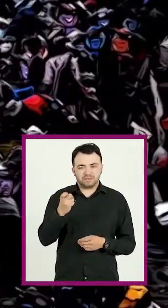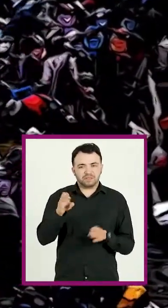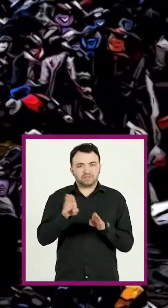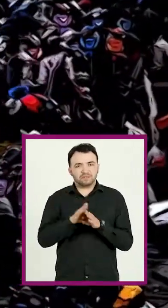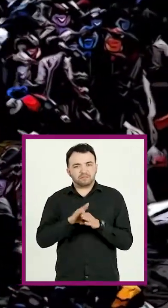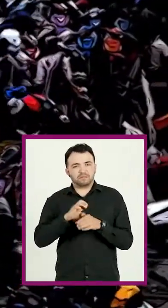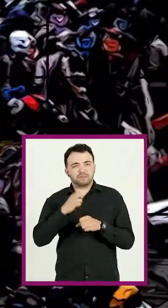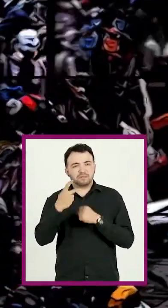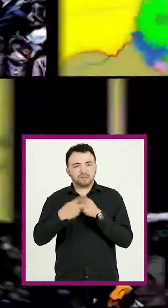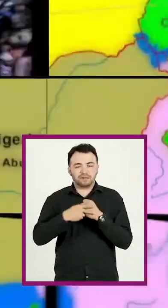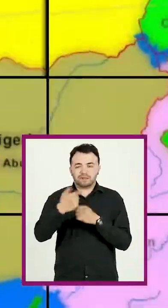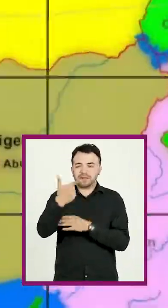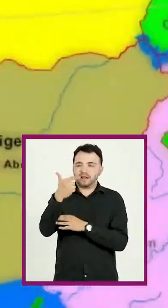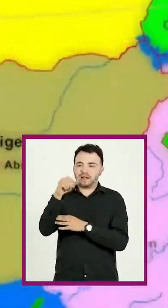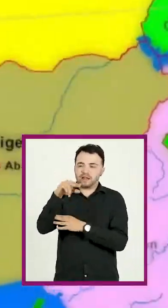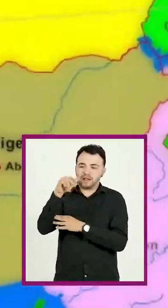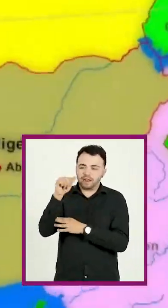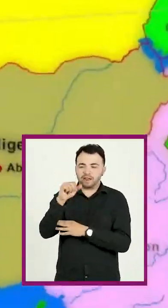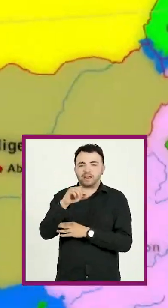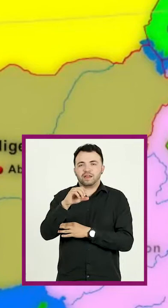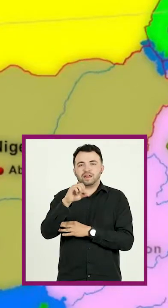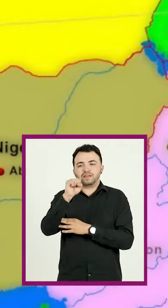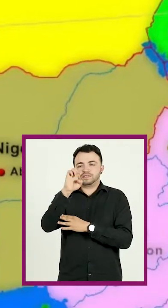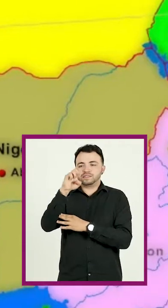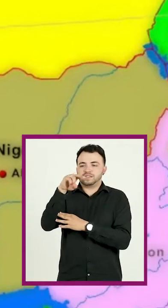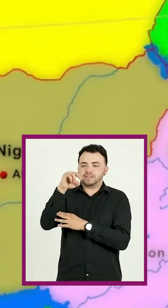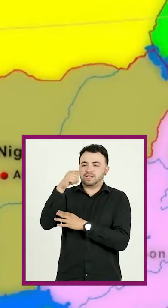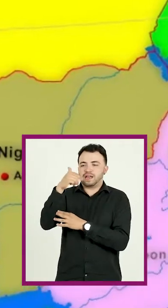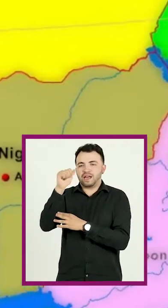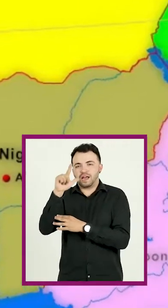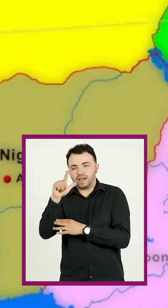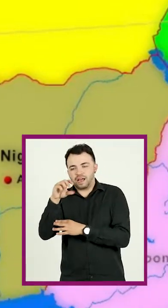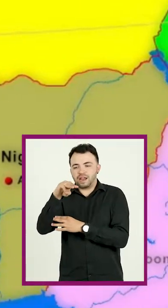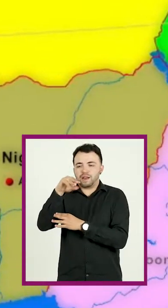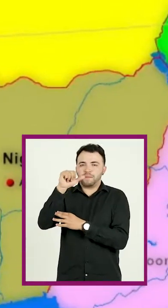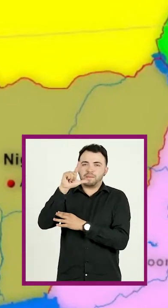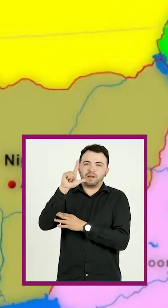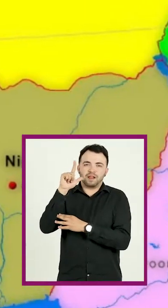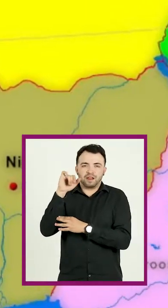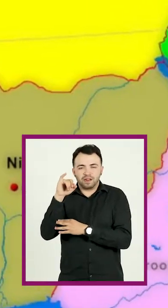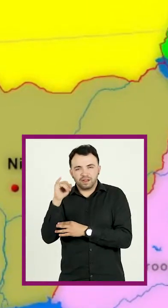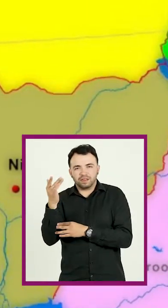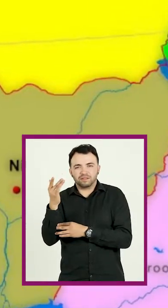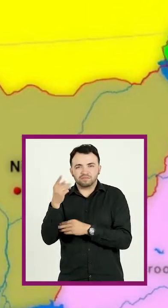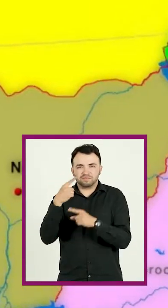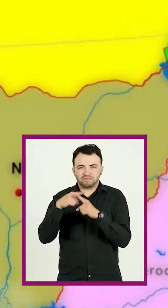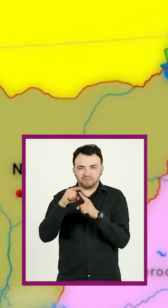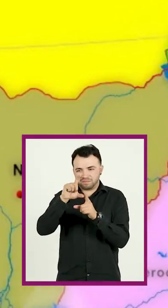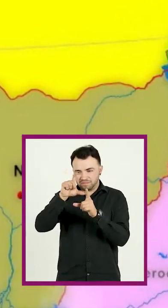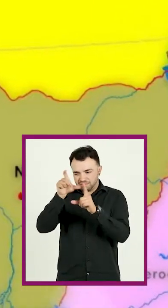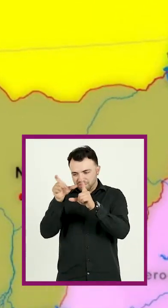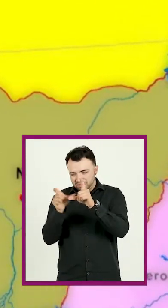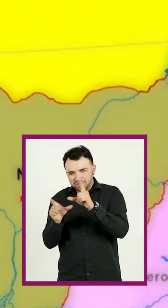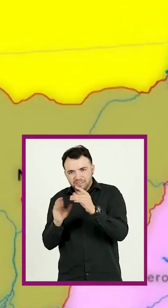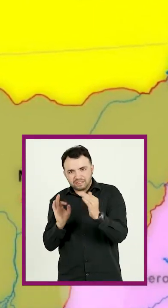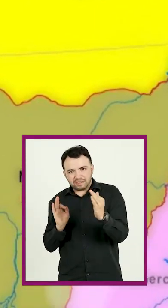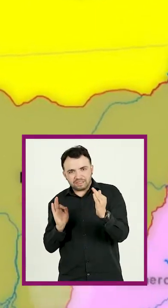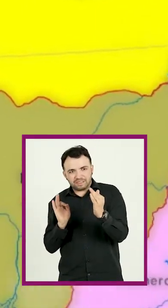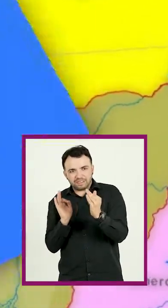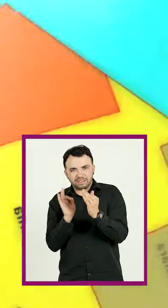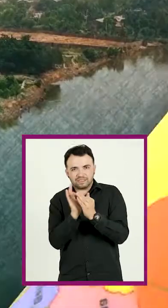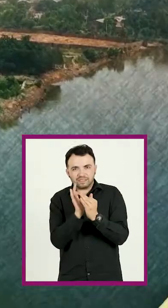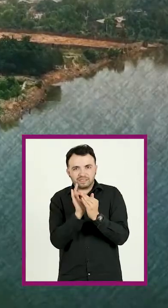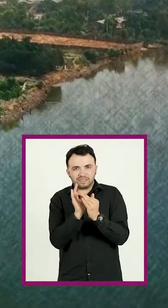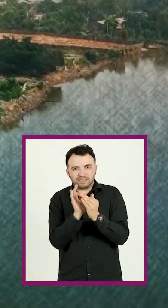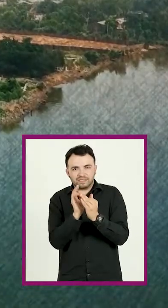esos países como Ghana, Senegal, Mali, que están en torno a esta zona más